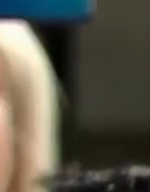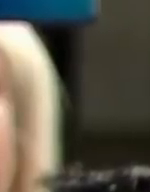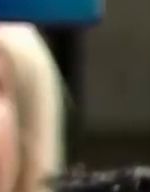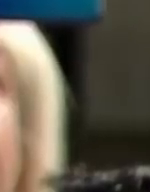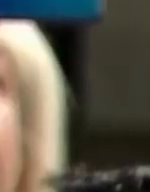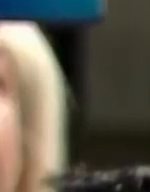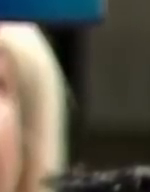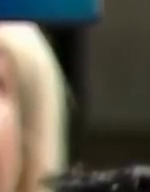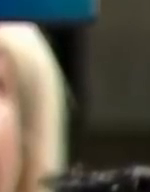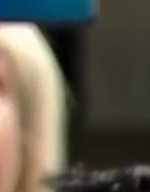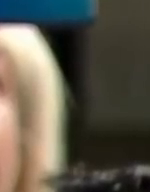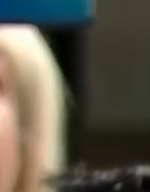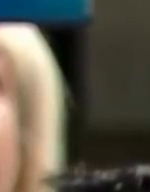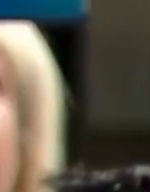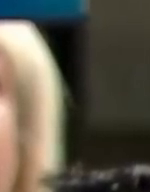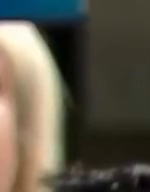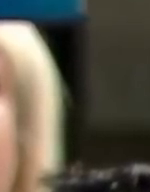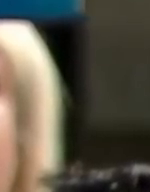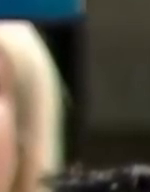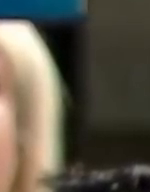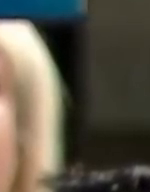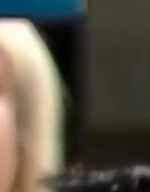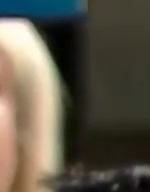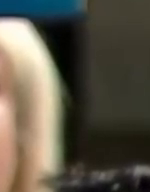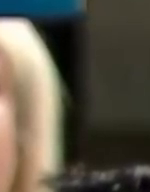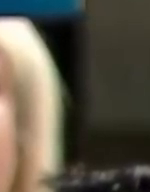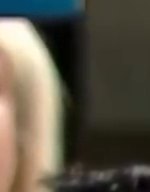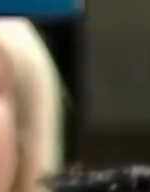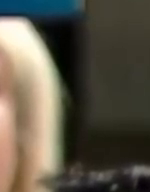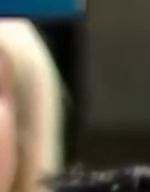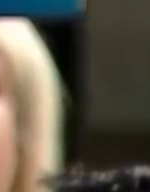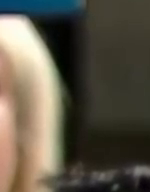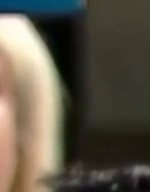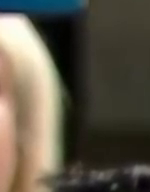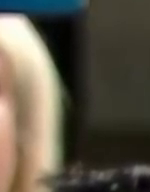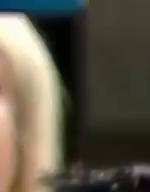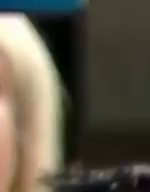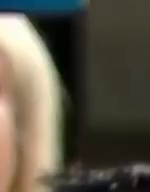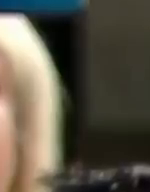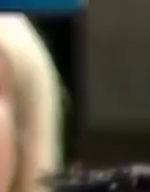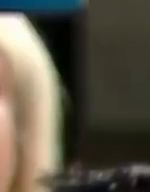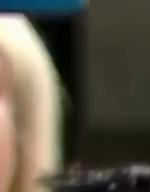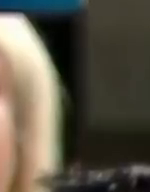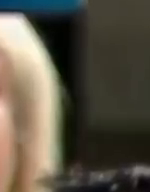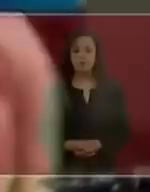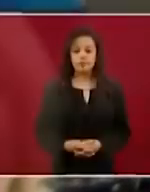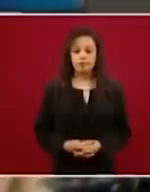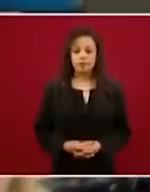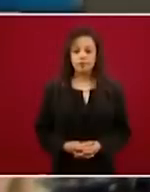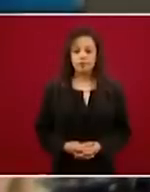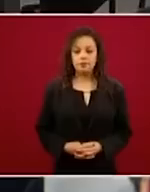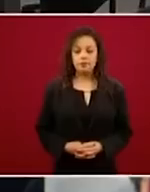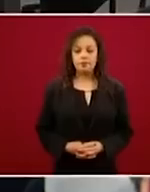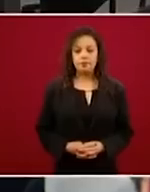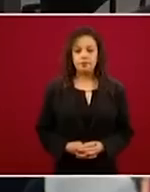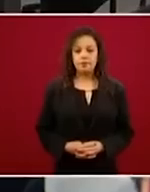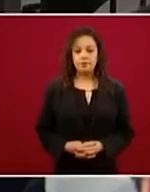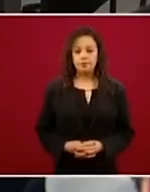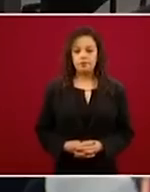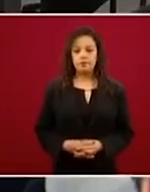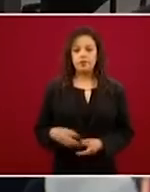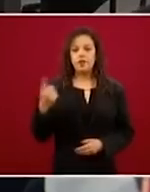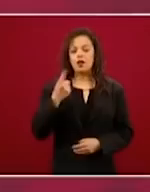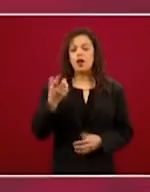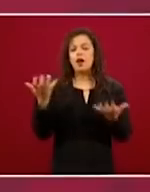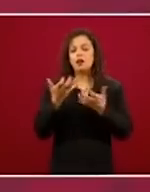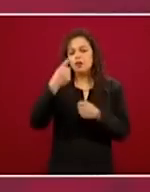mensaje a los niños y las niñas sobre lo que nos toca hacer para contribuir en el desarrollo de nuestro país gracias por recibirnos sí